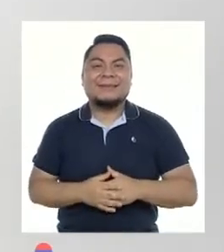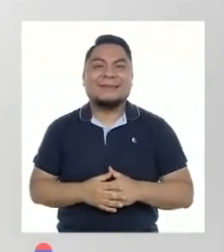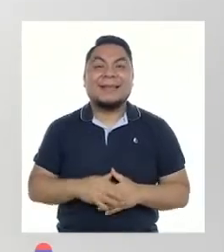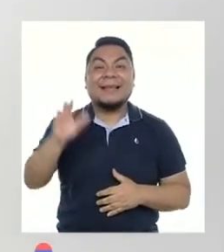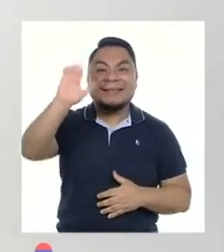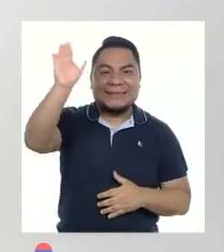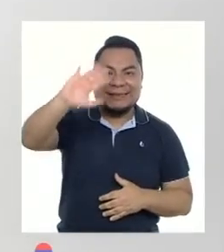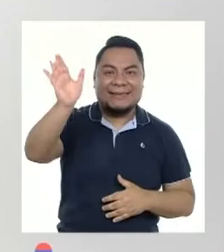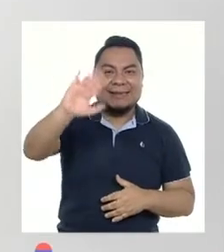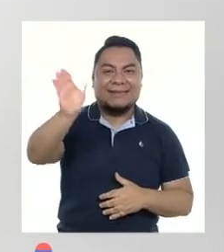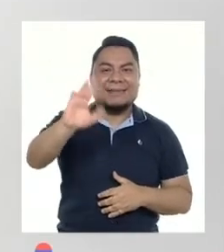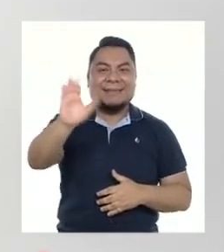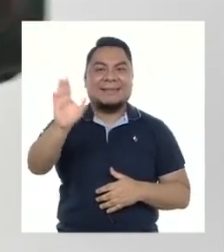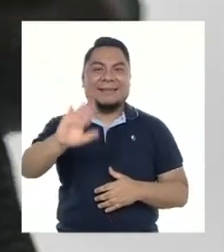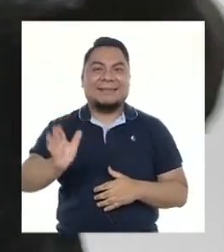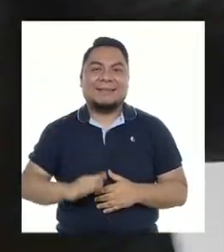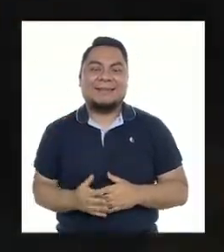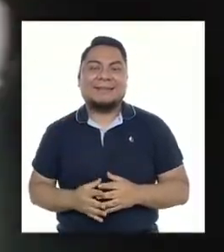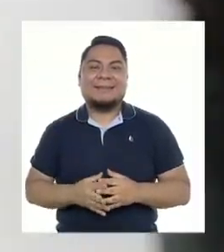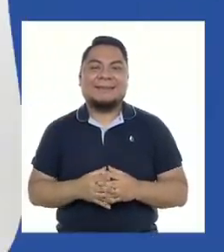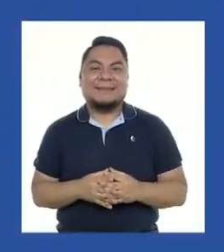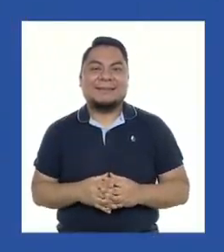demás. ¡Chao!